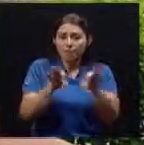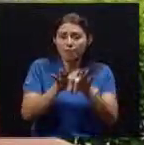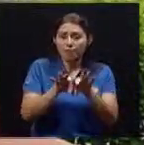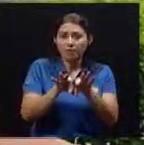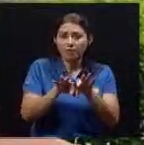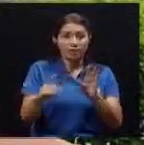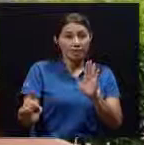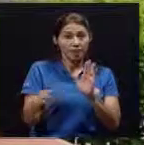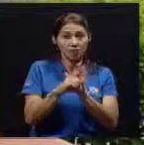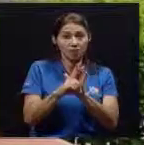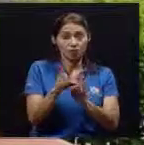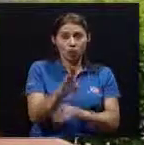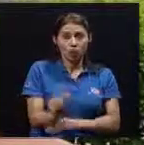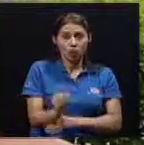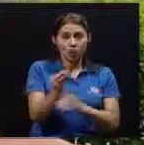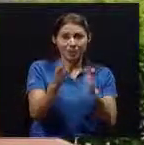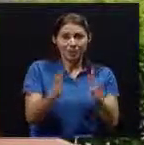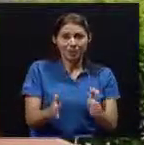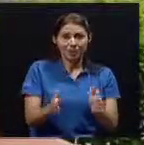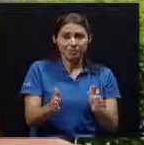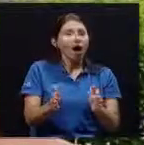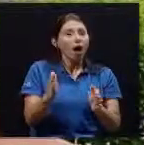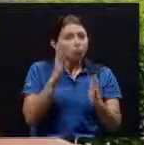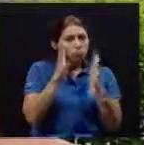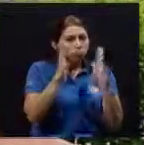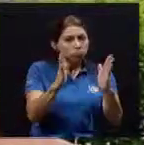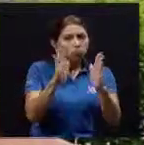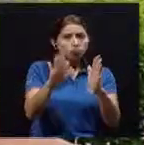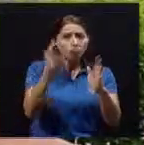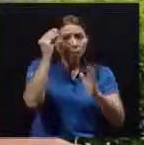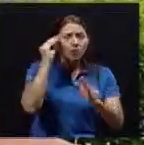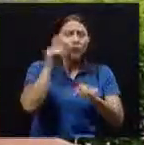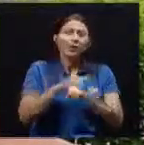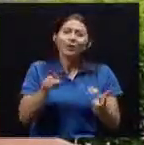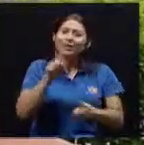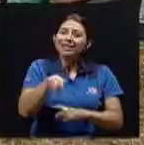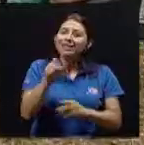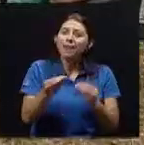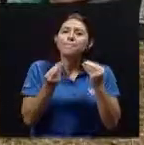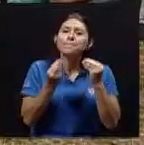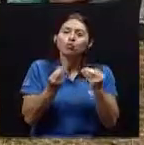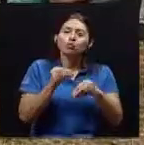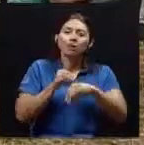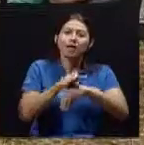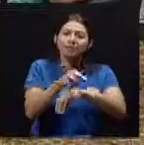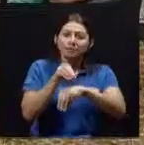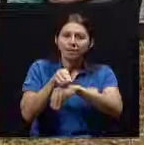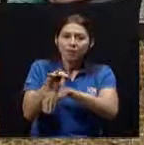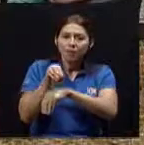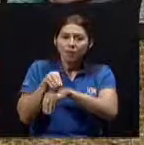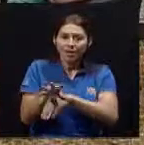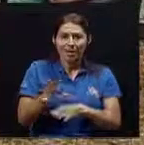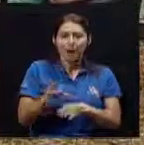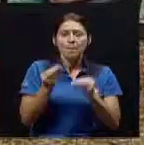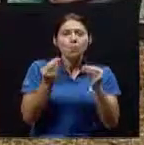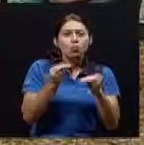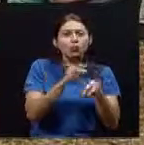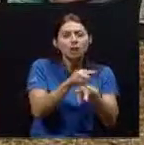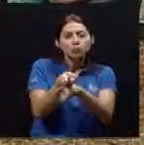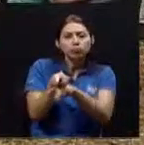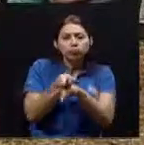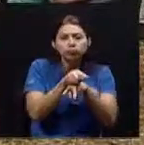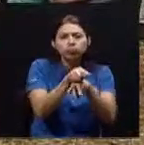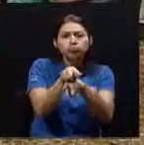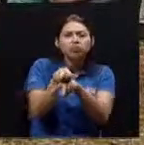los derechos de los adolescentes, tomar en cuenta su opinión, pero necesitan muchísima asesoría y